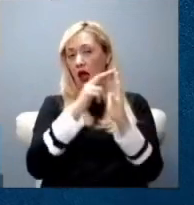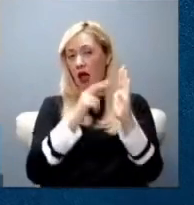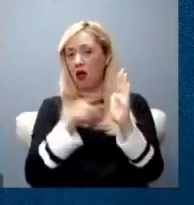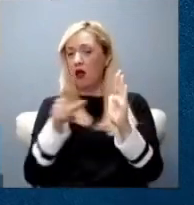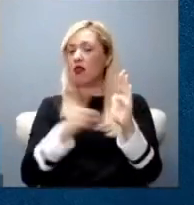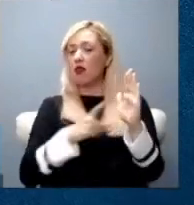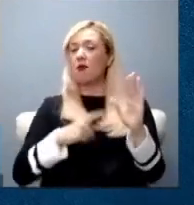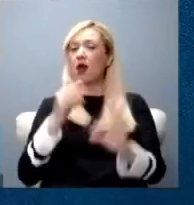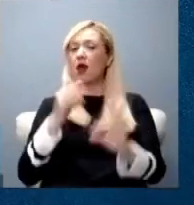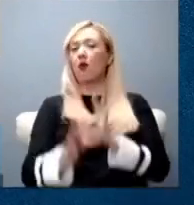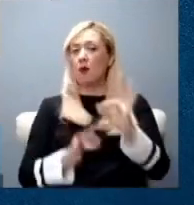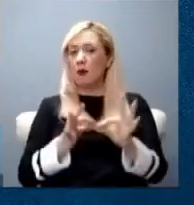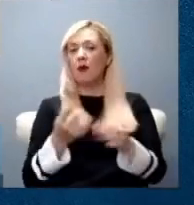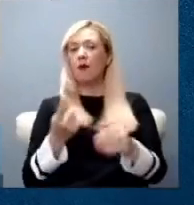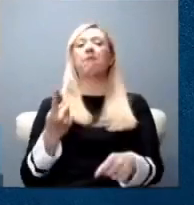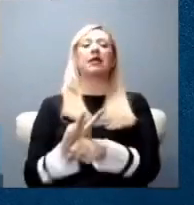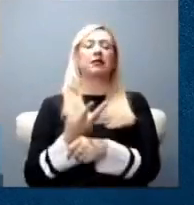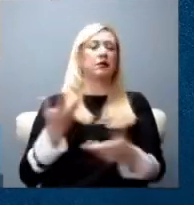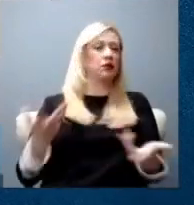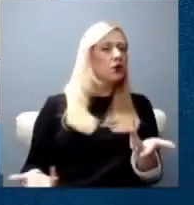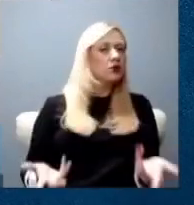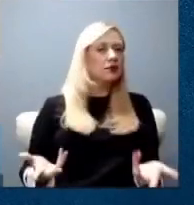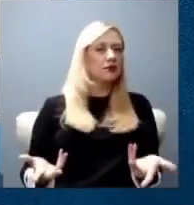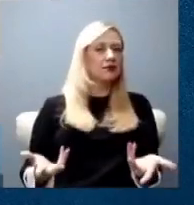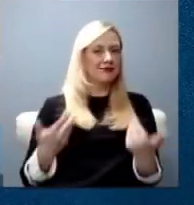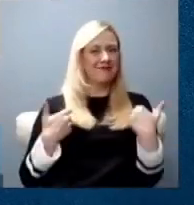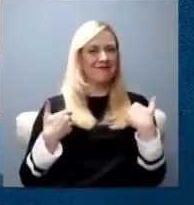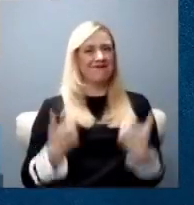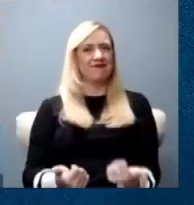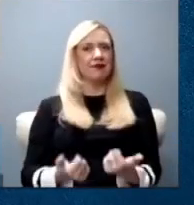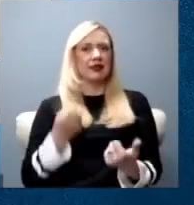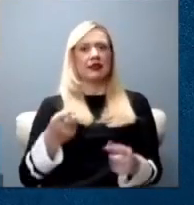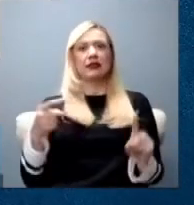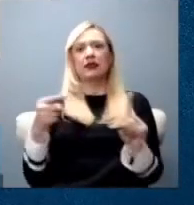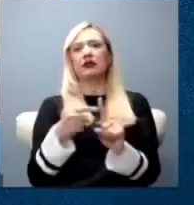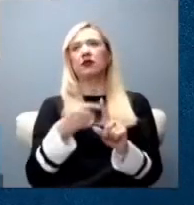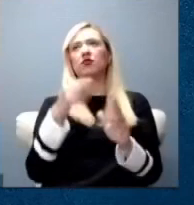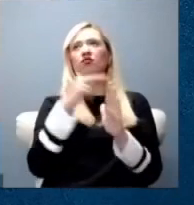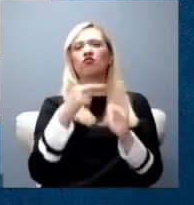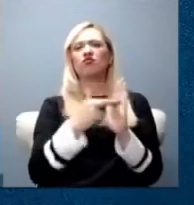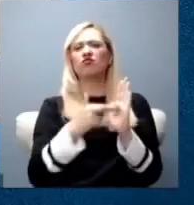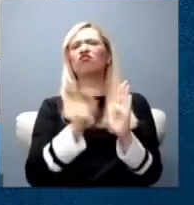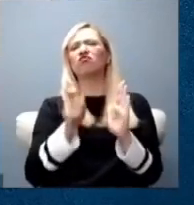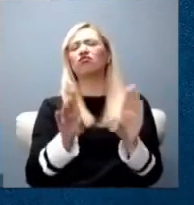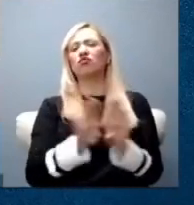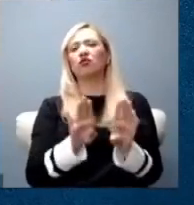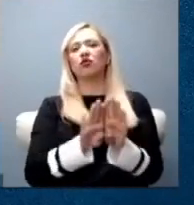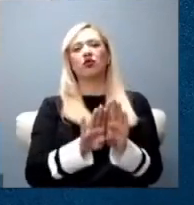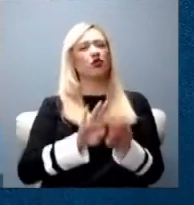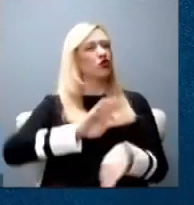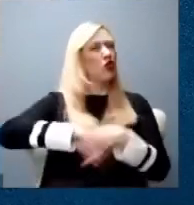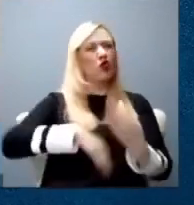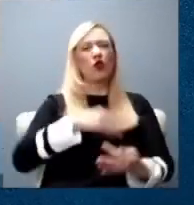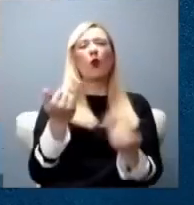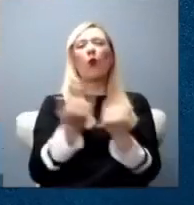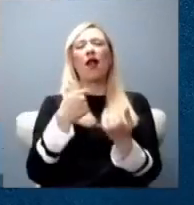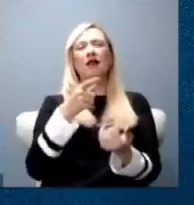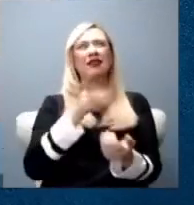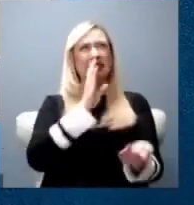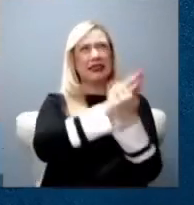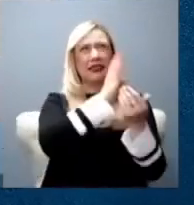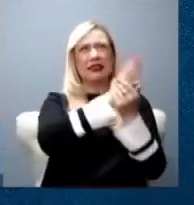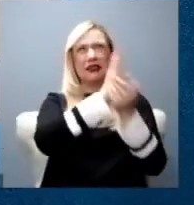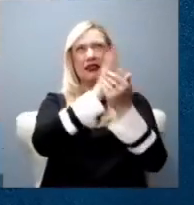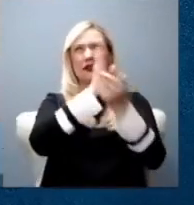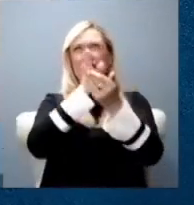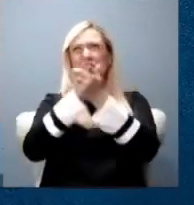de poder activar los órganos internacionales. Y uno de los requisitos principales es el agotamiento de los recursos internos, porque lo que se pretende es